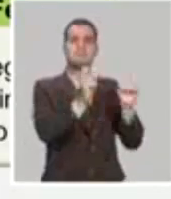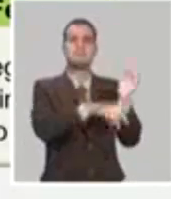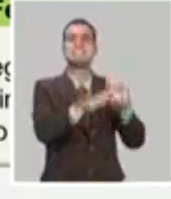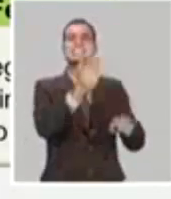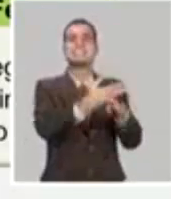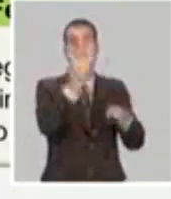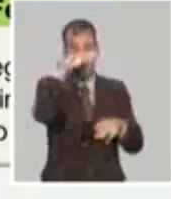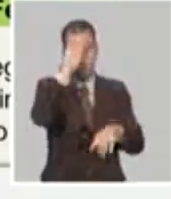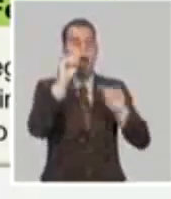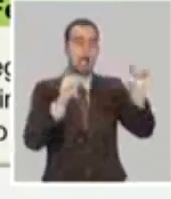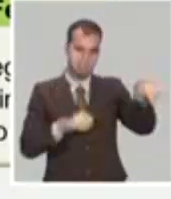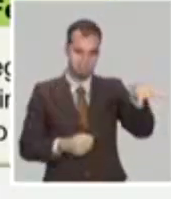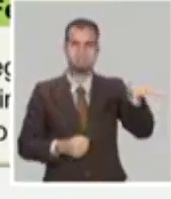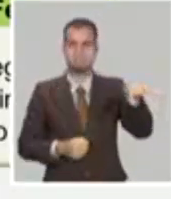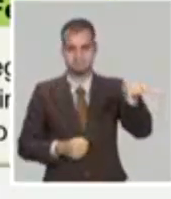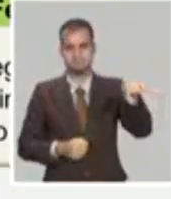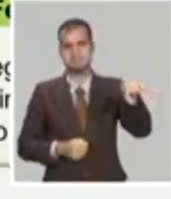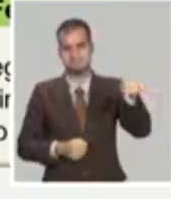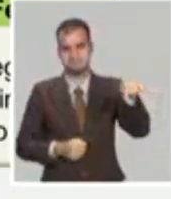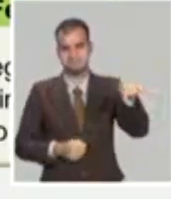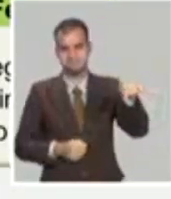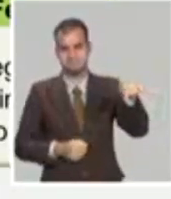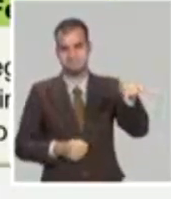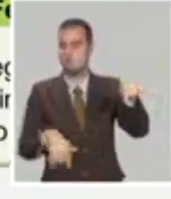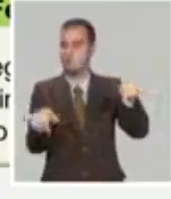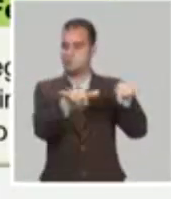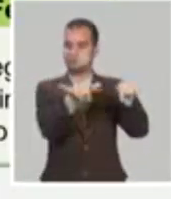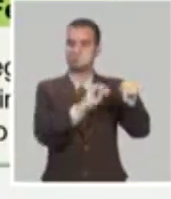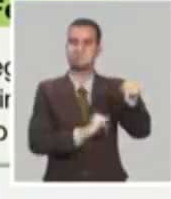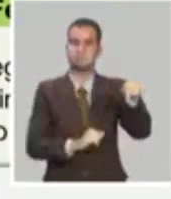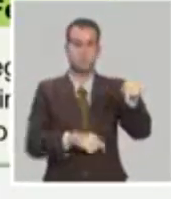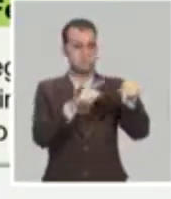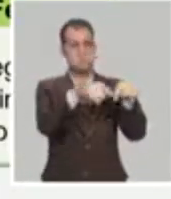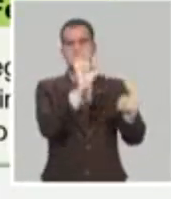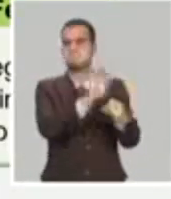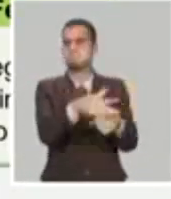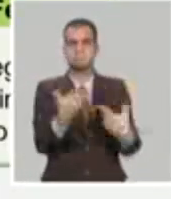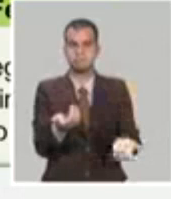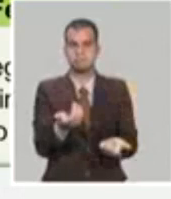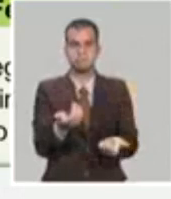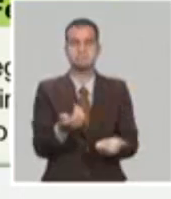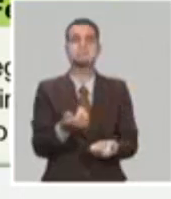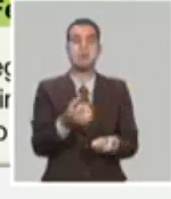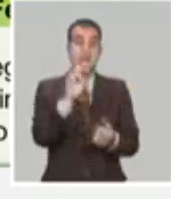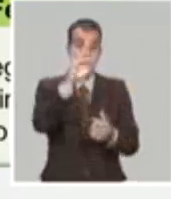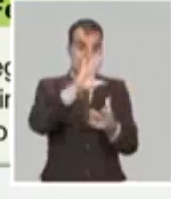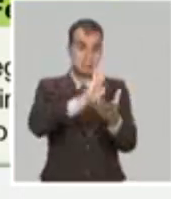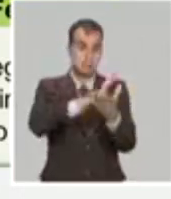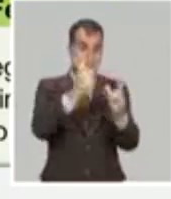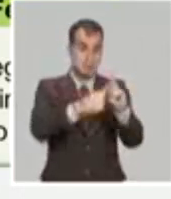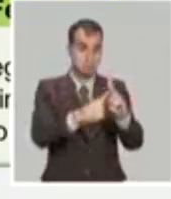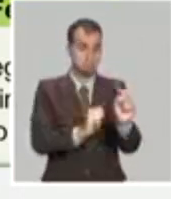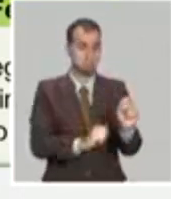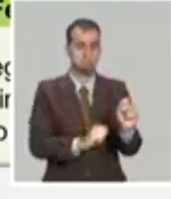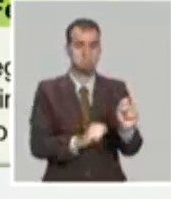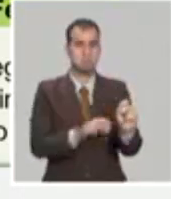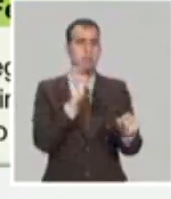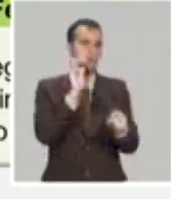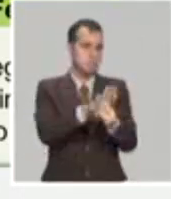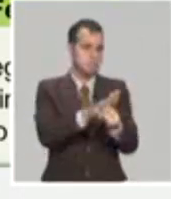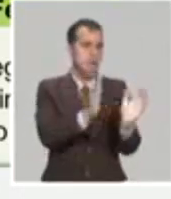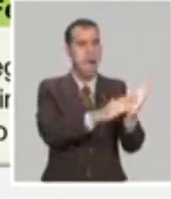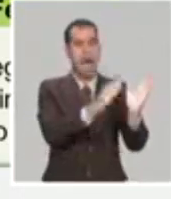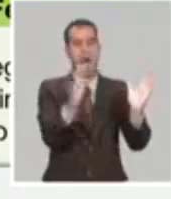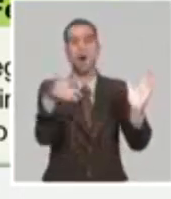intervención. La provincia de Santiago de Cuba va a comenzar la segunda quincena de mayo y se va a extender hasta el mes de